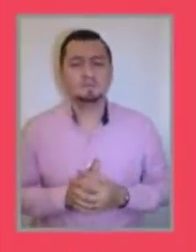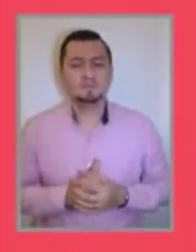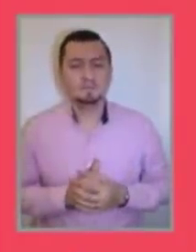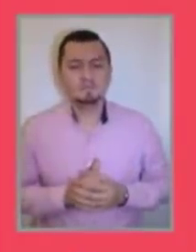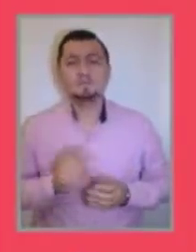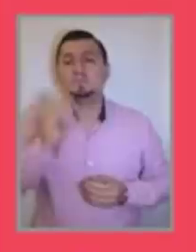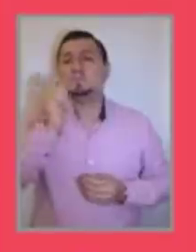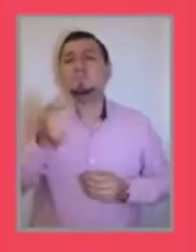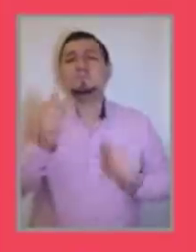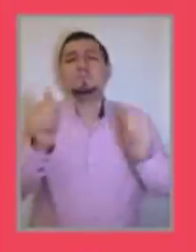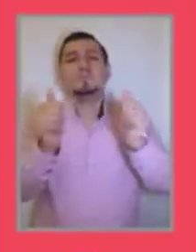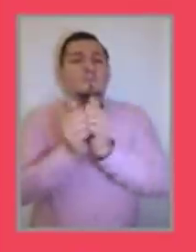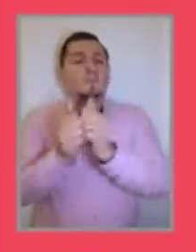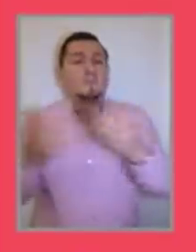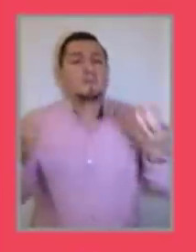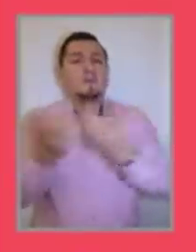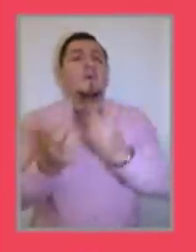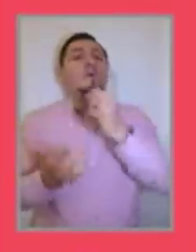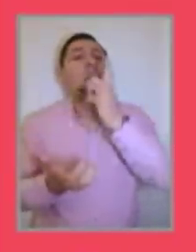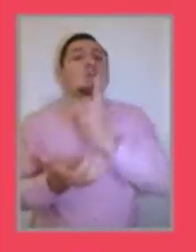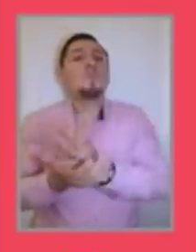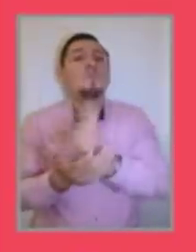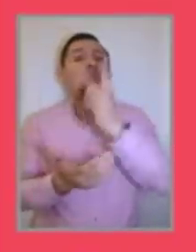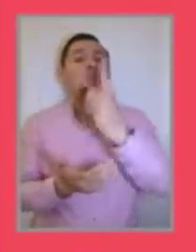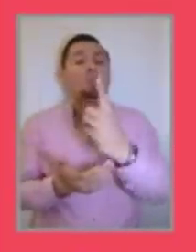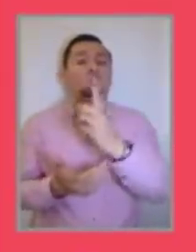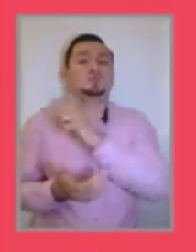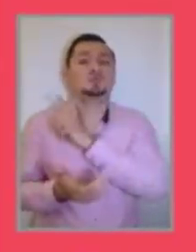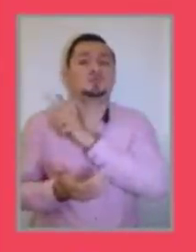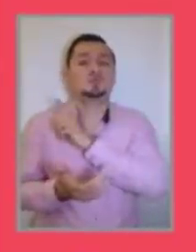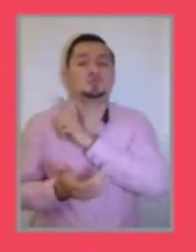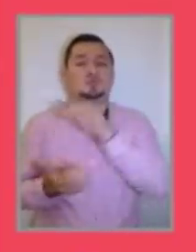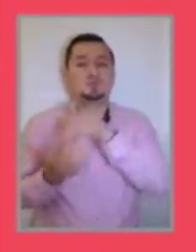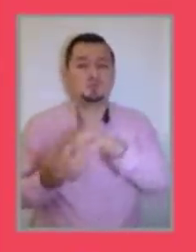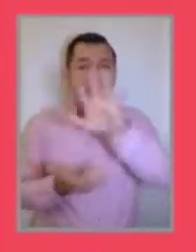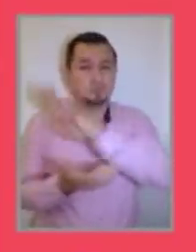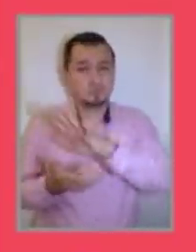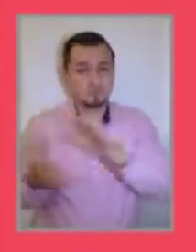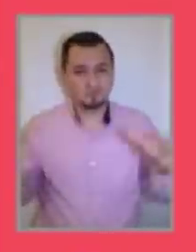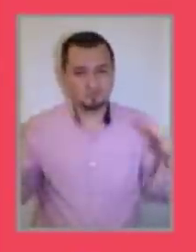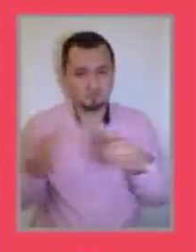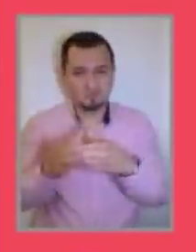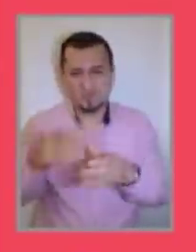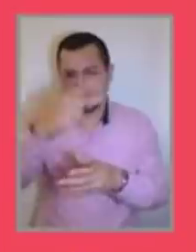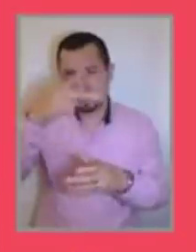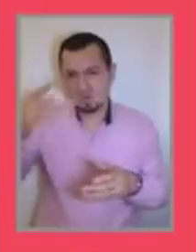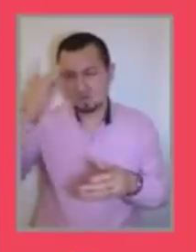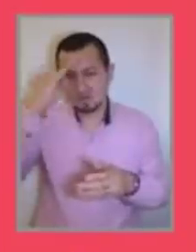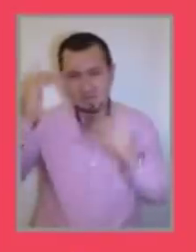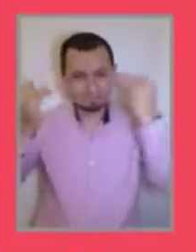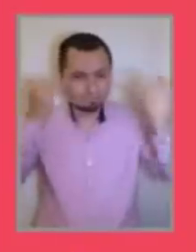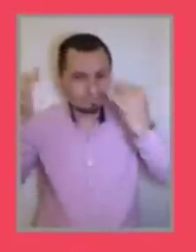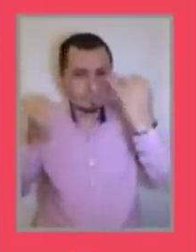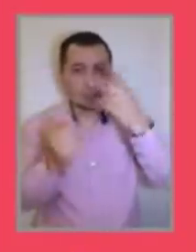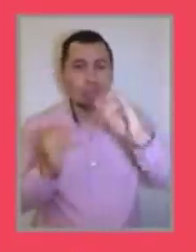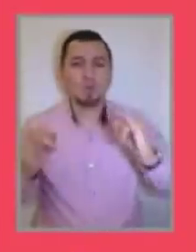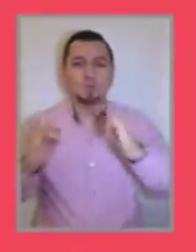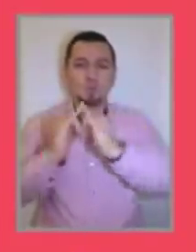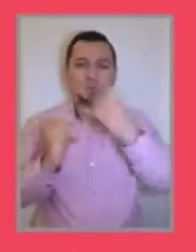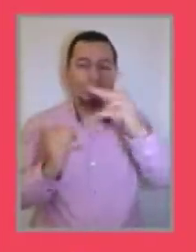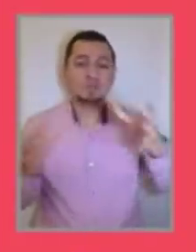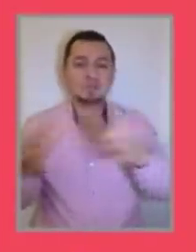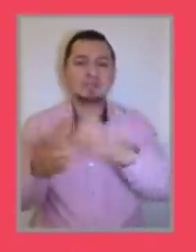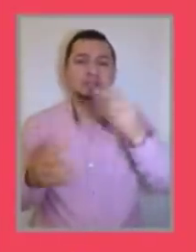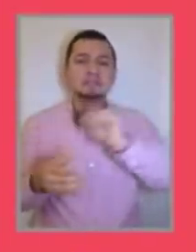una homologación, es una única plataforma, se está trabajando estratégicamente con cada uno de los componentes o de las instituciones del sector